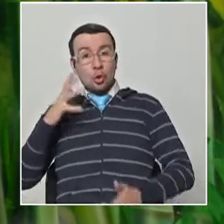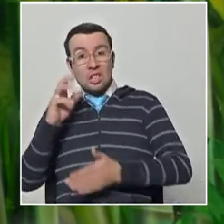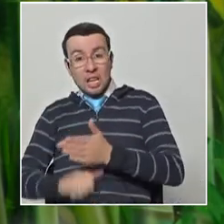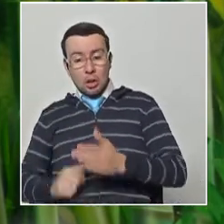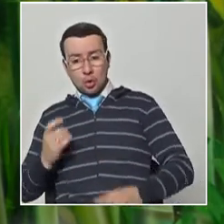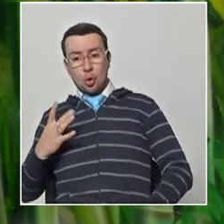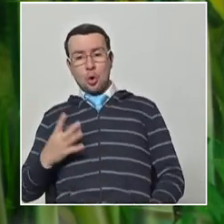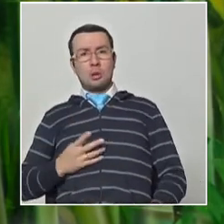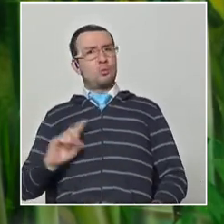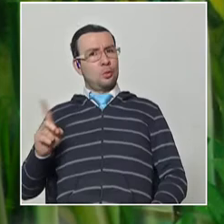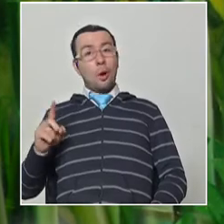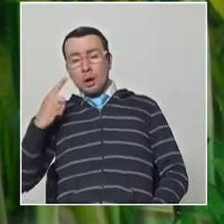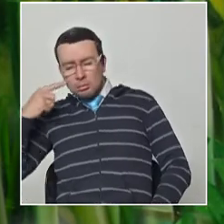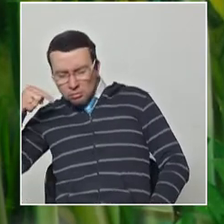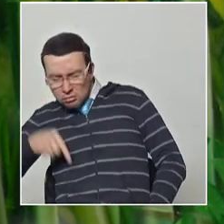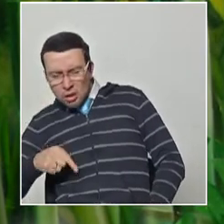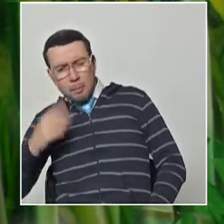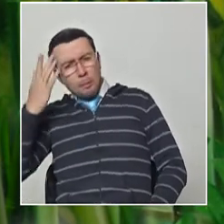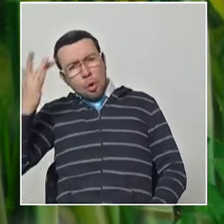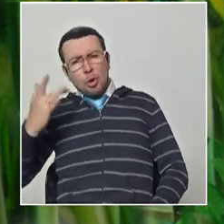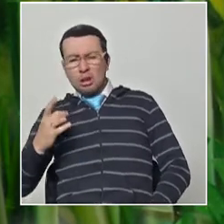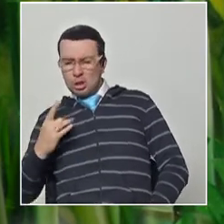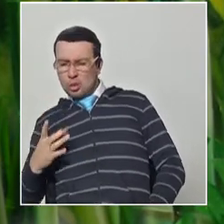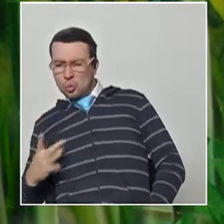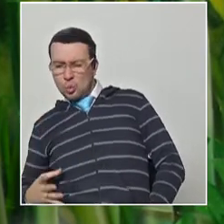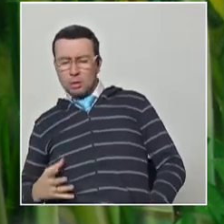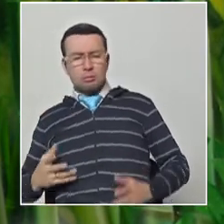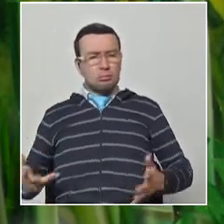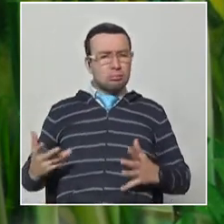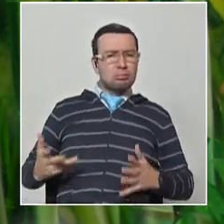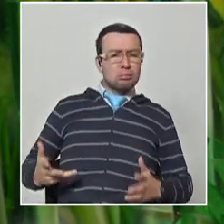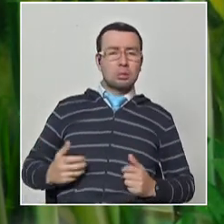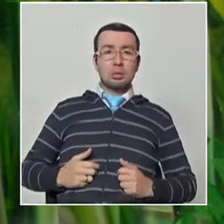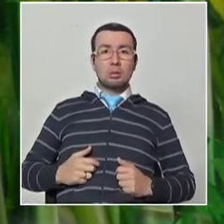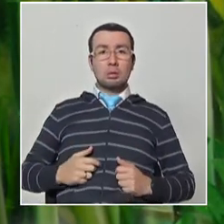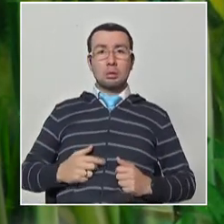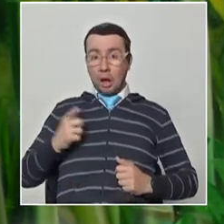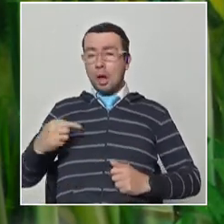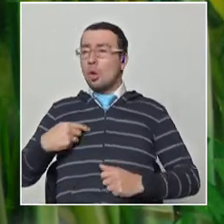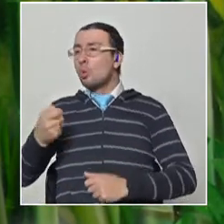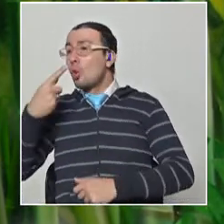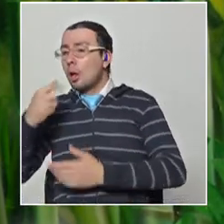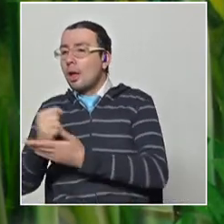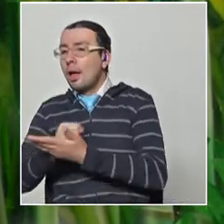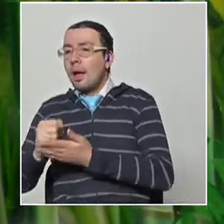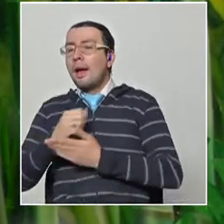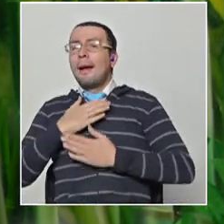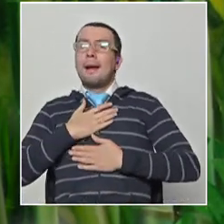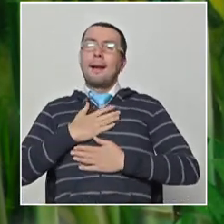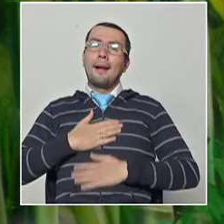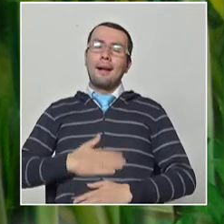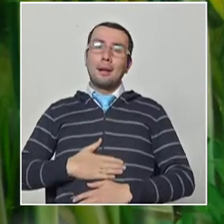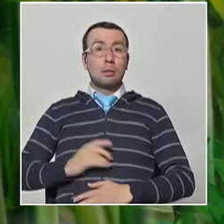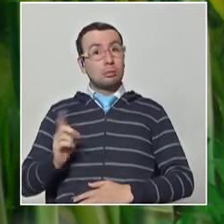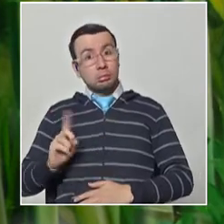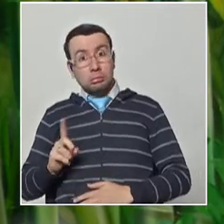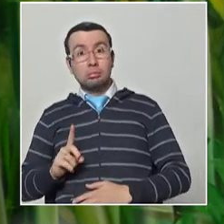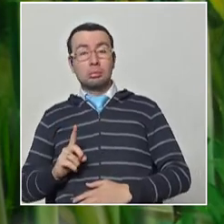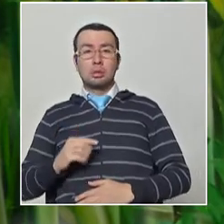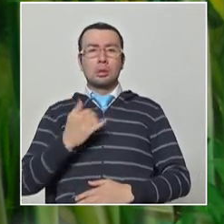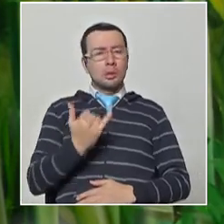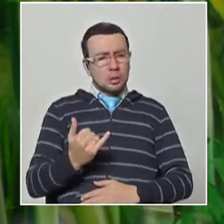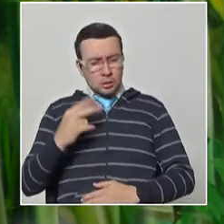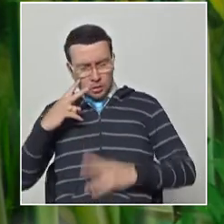porque me está doliendo no no no es lógica que yo me tomé un analgésico cuando yo tengo que es interpretar